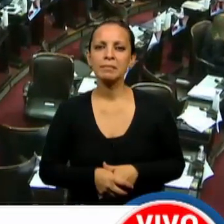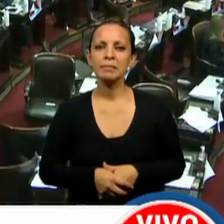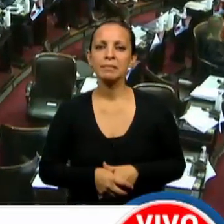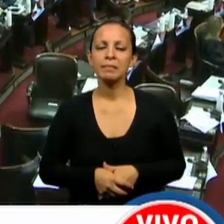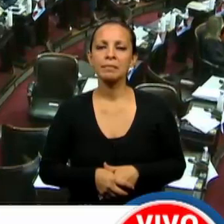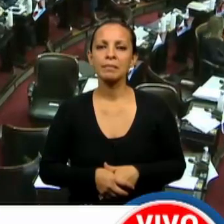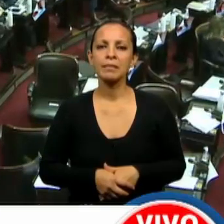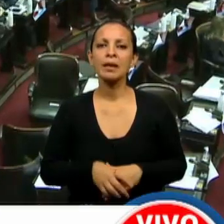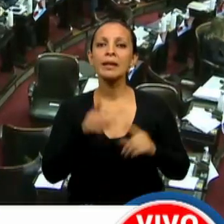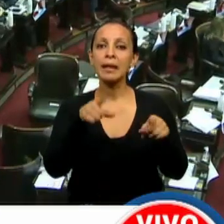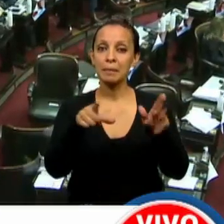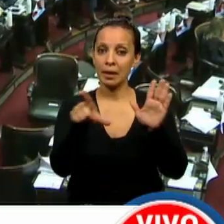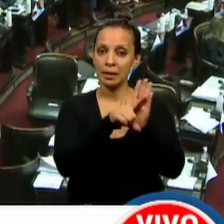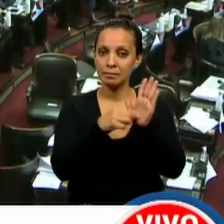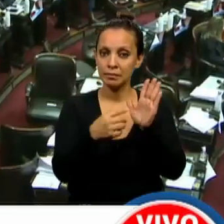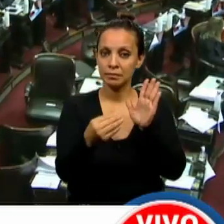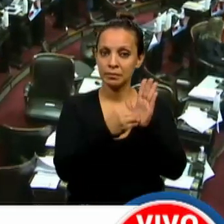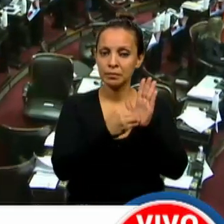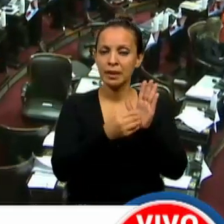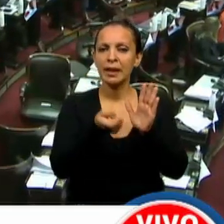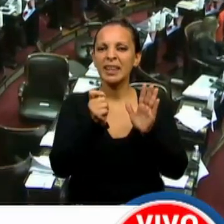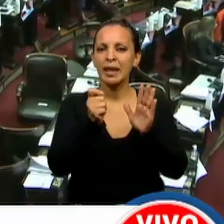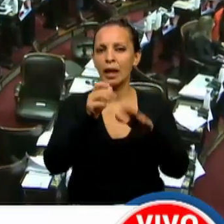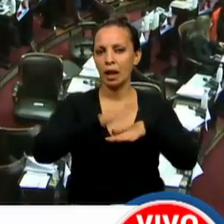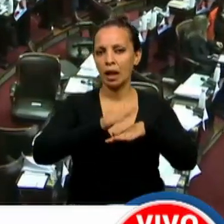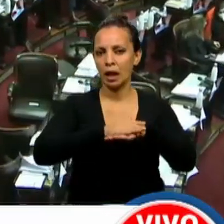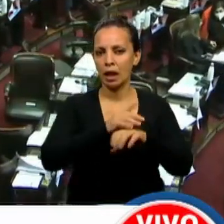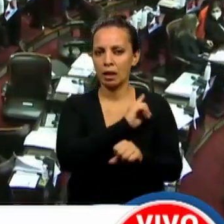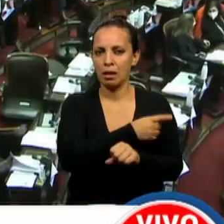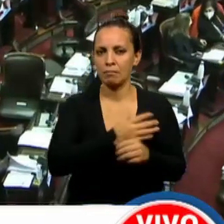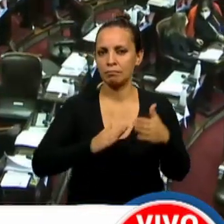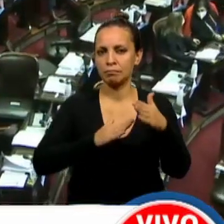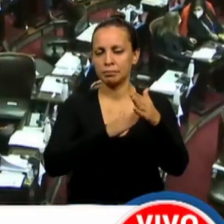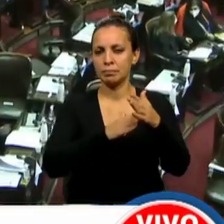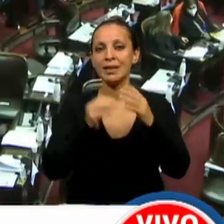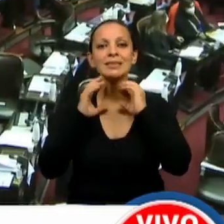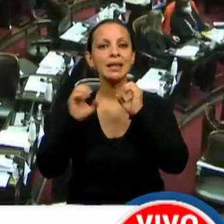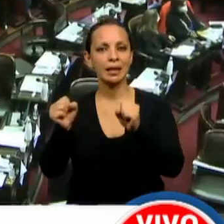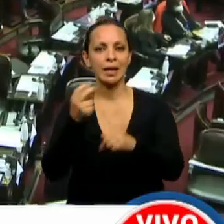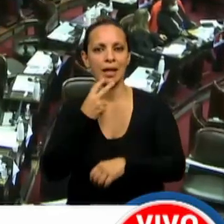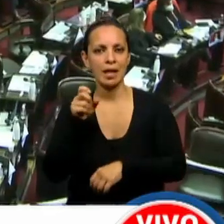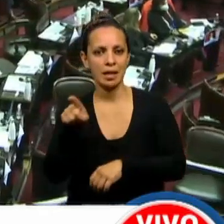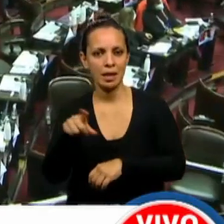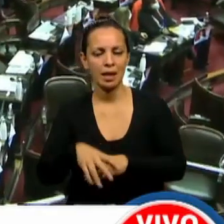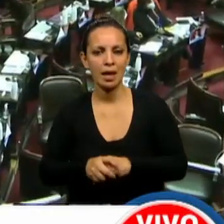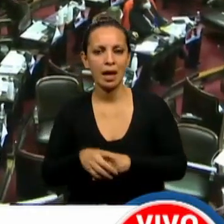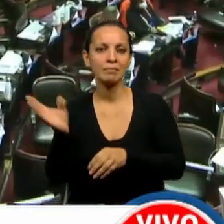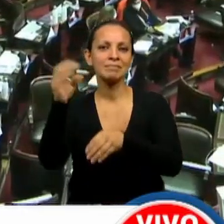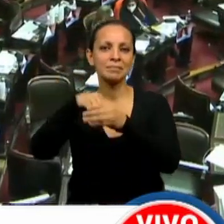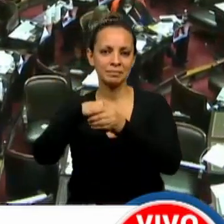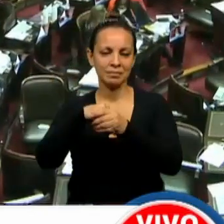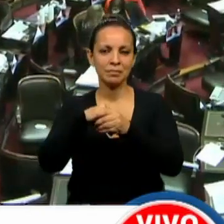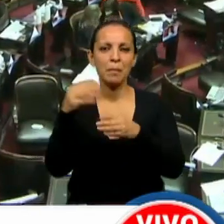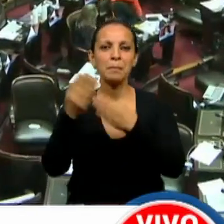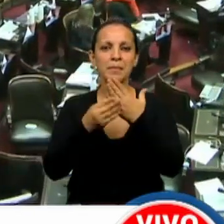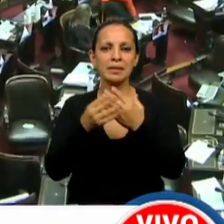establece también con precisión la autoridad de aplicación, recayendo esta función en la Secretaría de Energía, ámbito del Ministerio de Economía de la